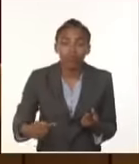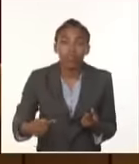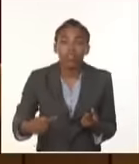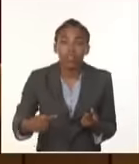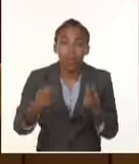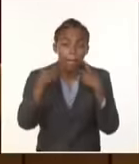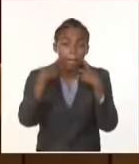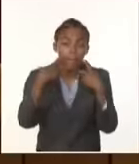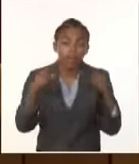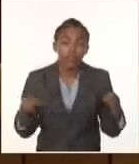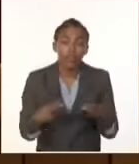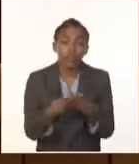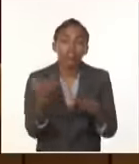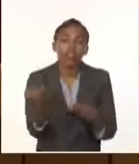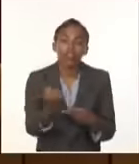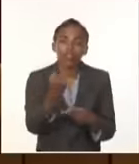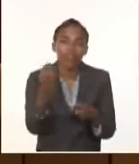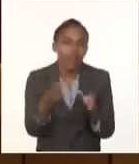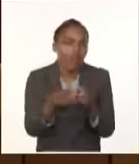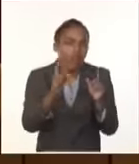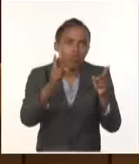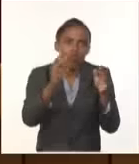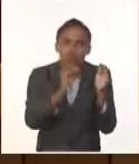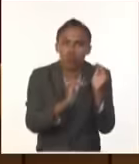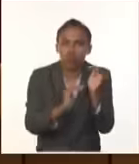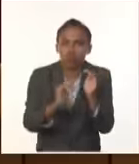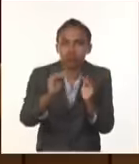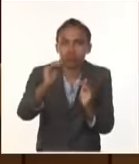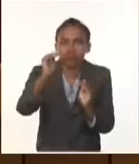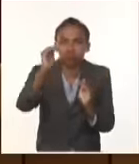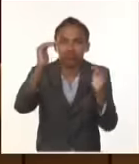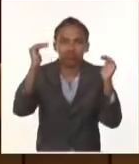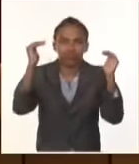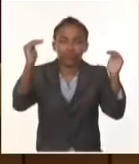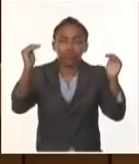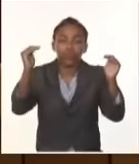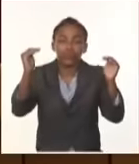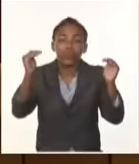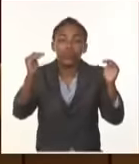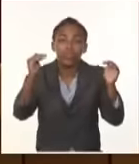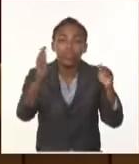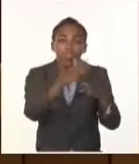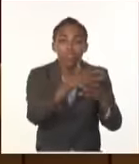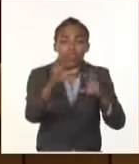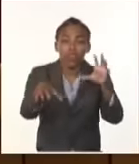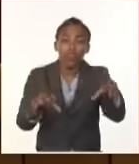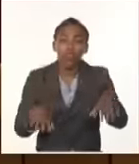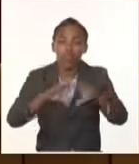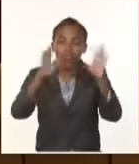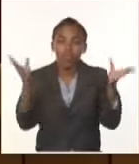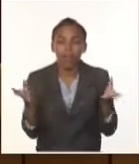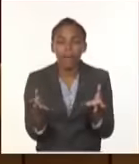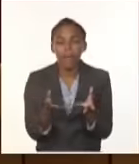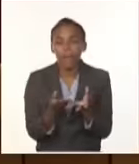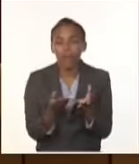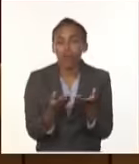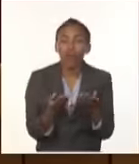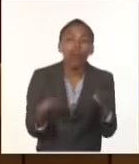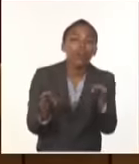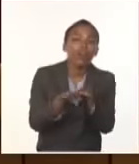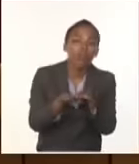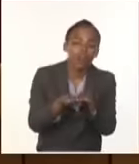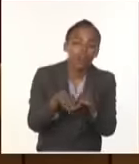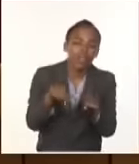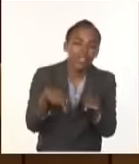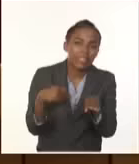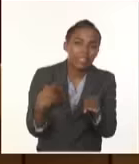internacionales y reuniones de alto nivel de diverso carácter y en varias partes del mundo, al mismo tiempo que avanza a la